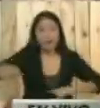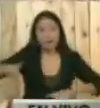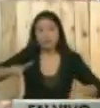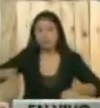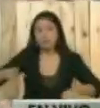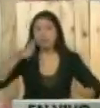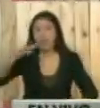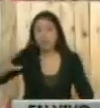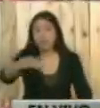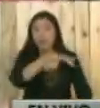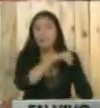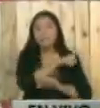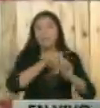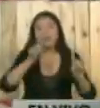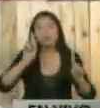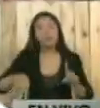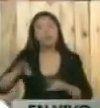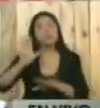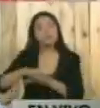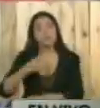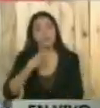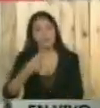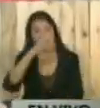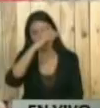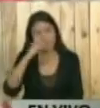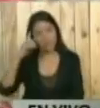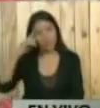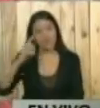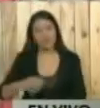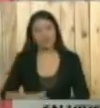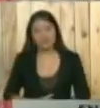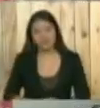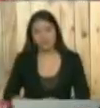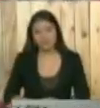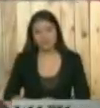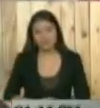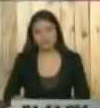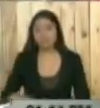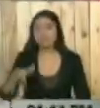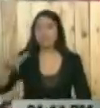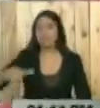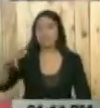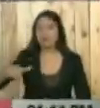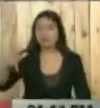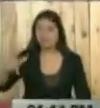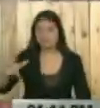Pero también quiero decirte, Diosdado, que aquí en el Delta,